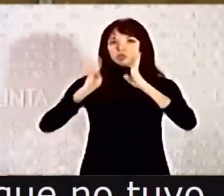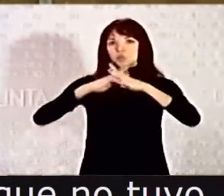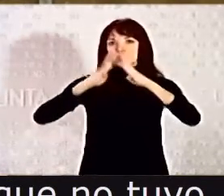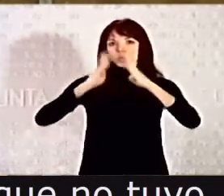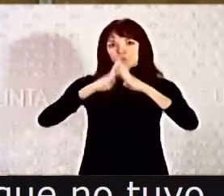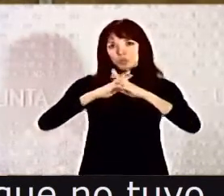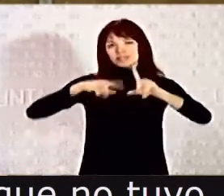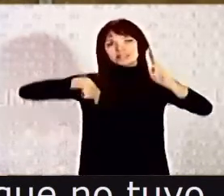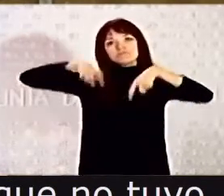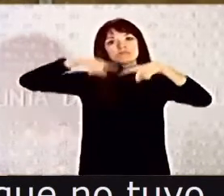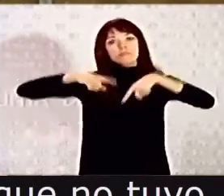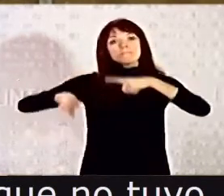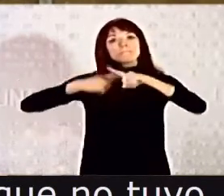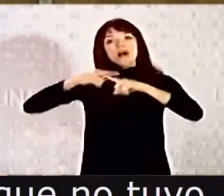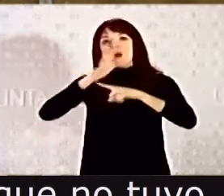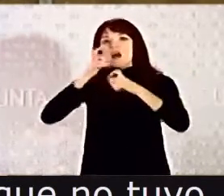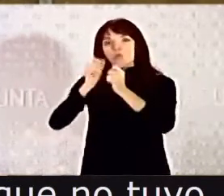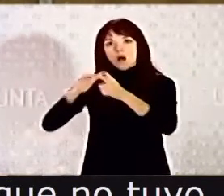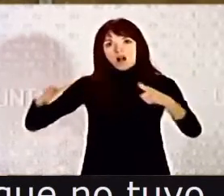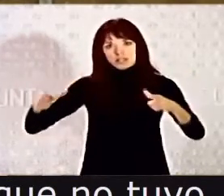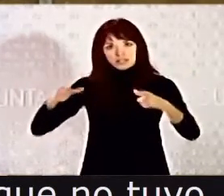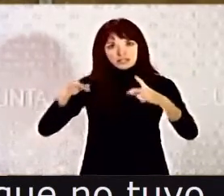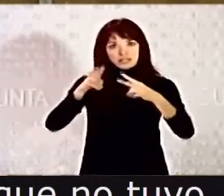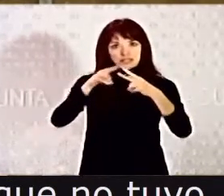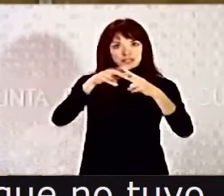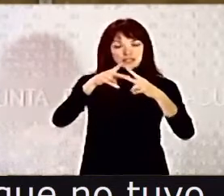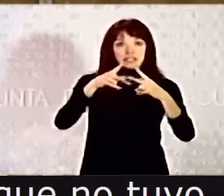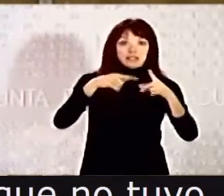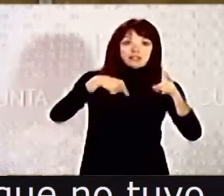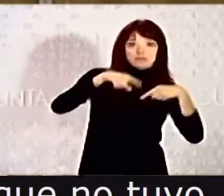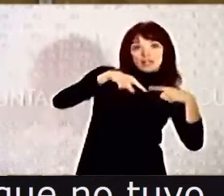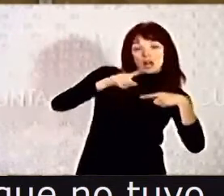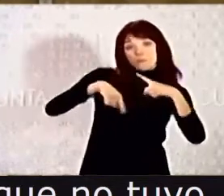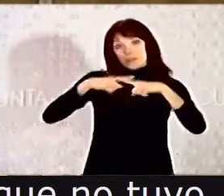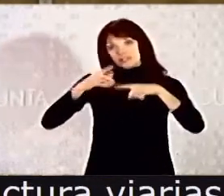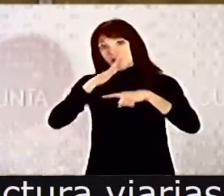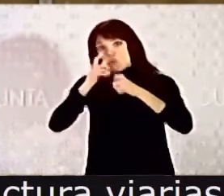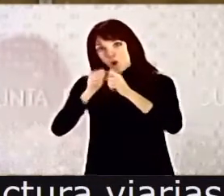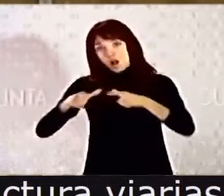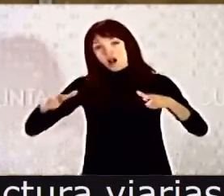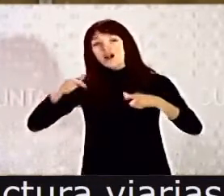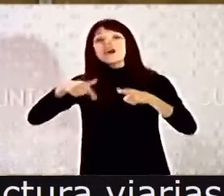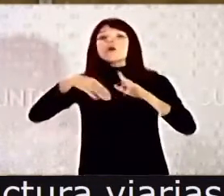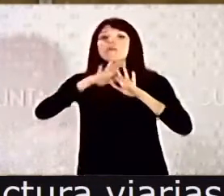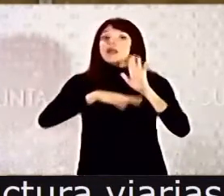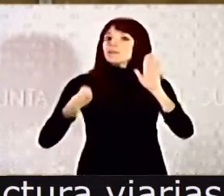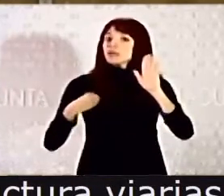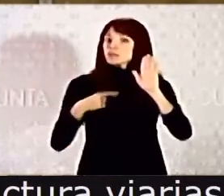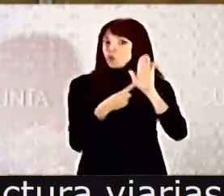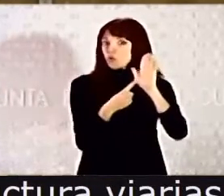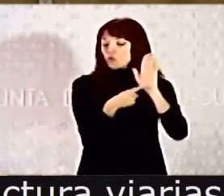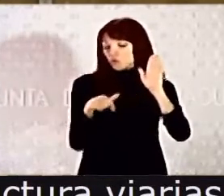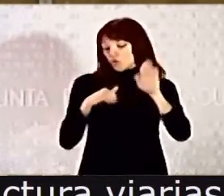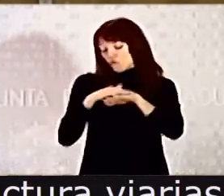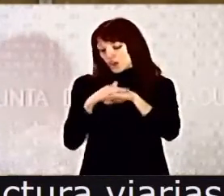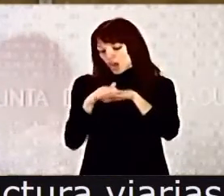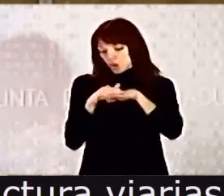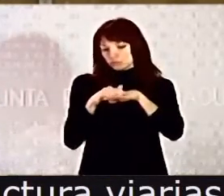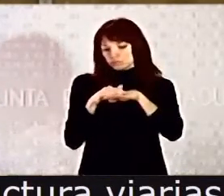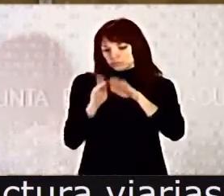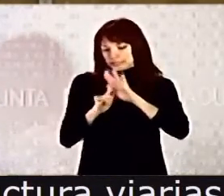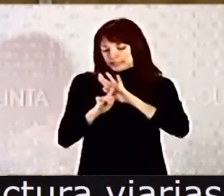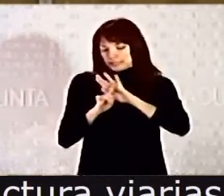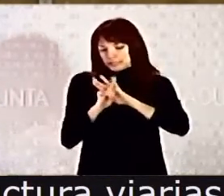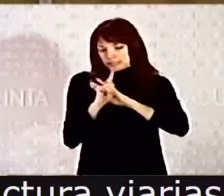e hidráulicas. Infraestructuras viarias e hidráulicas. Pues dentro de ese plan, que este Gobierno sigue